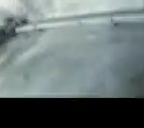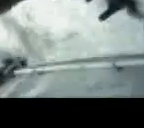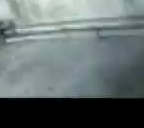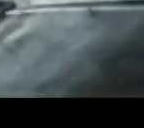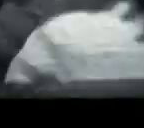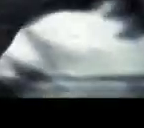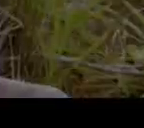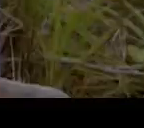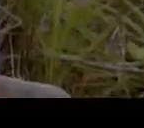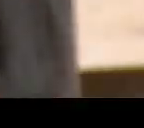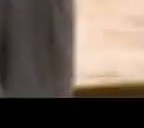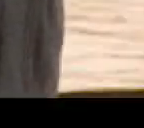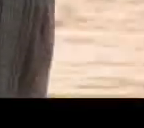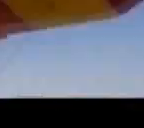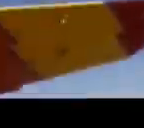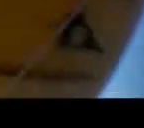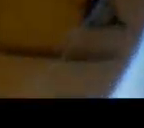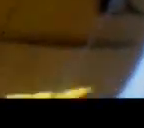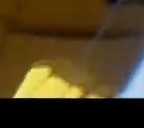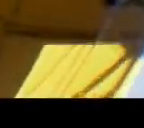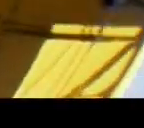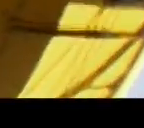Sobrevivientes.